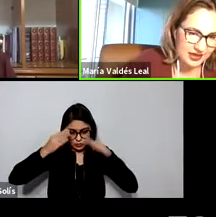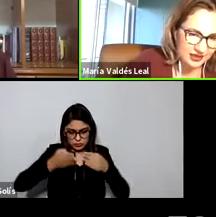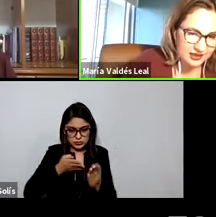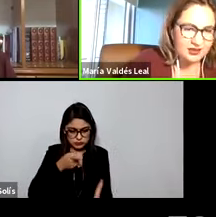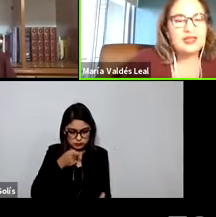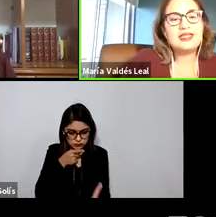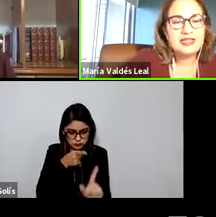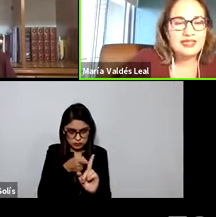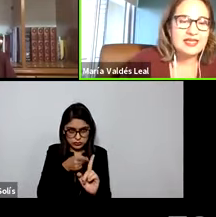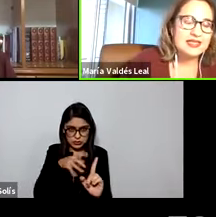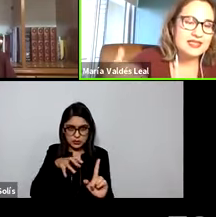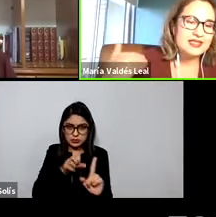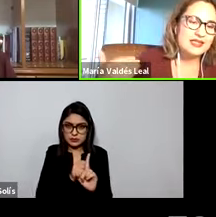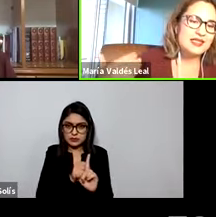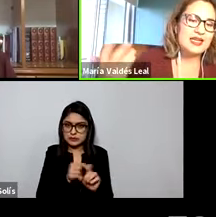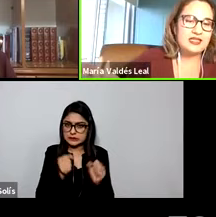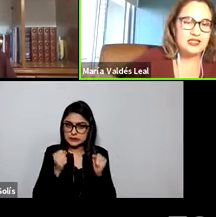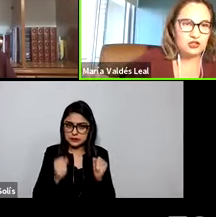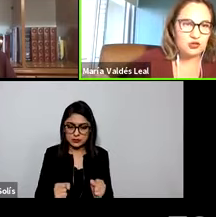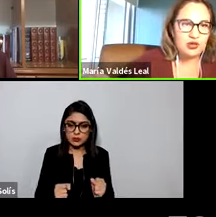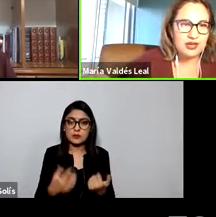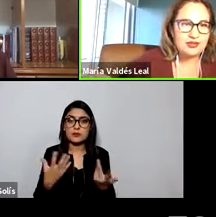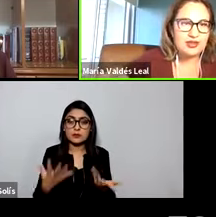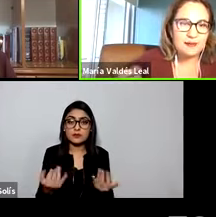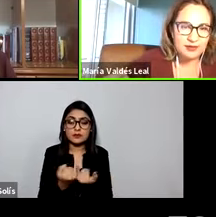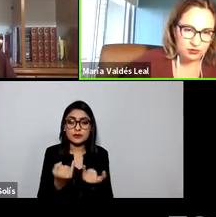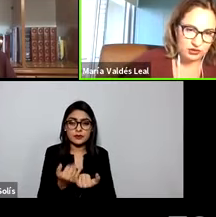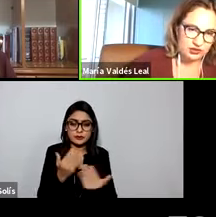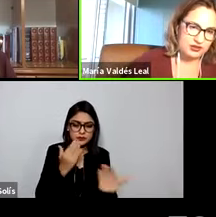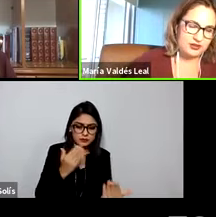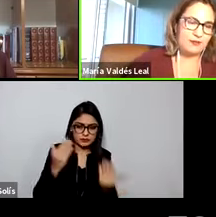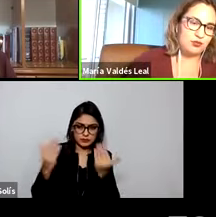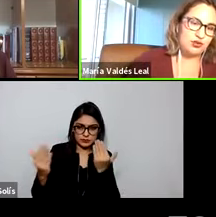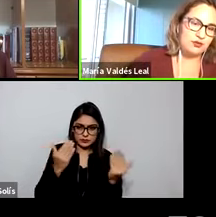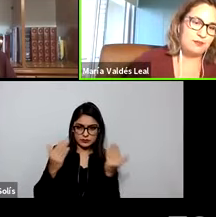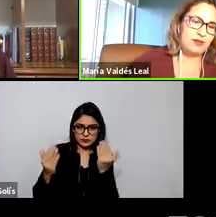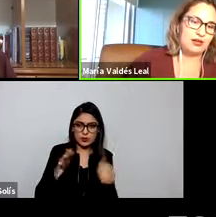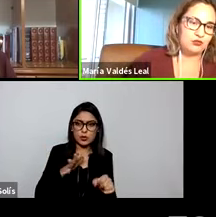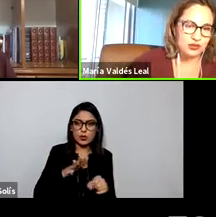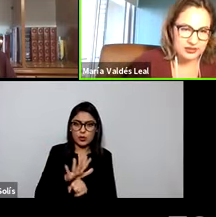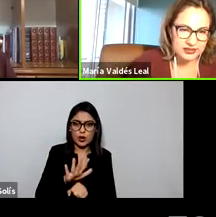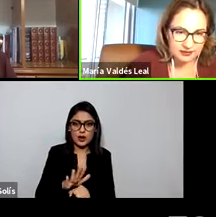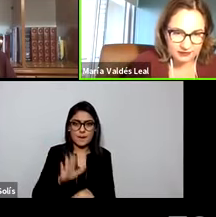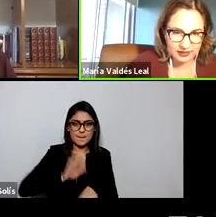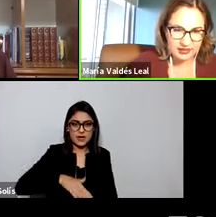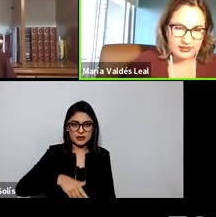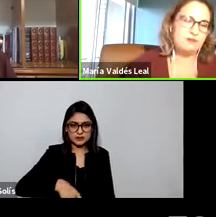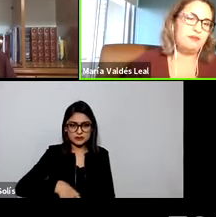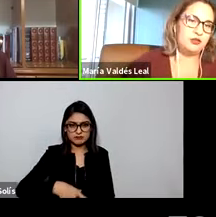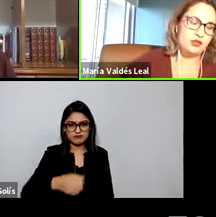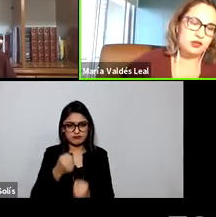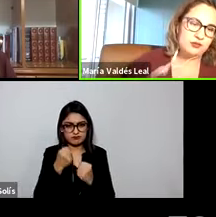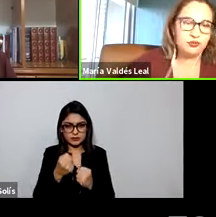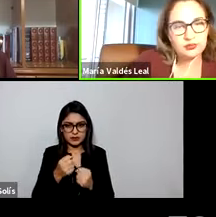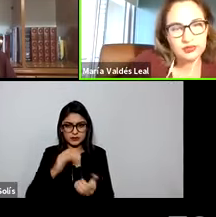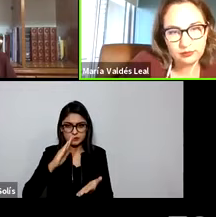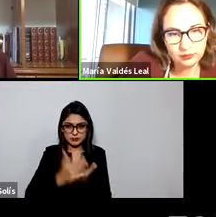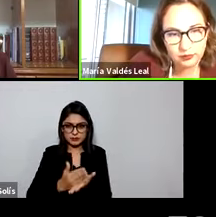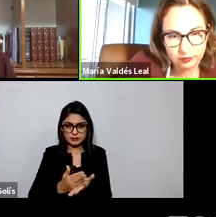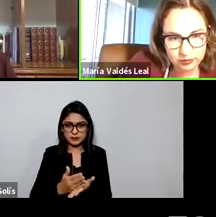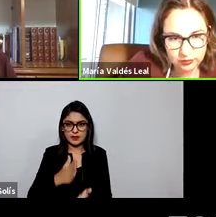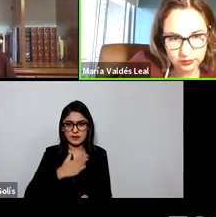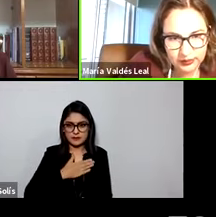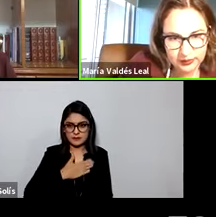esa finalidad, y si la distinción es la menos restrictiva posible para conseguir esa finalidad imperiosa desde el